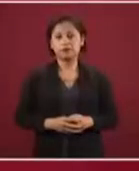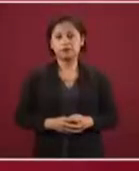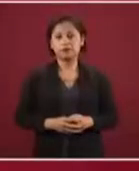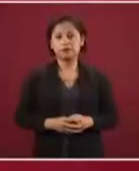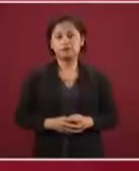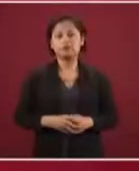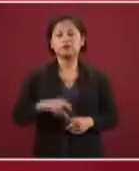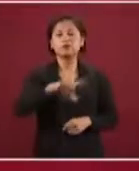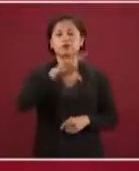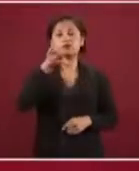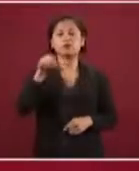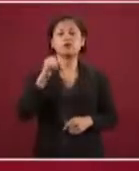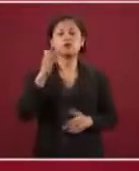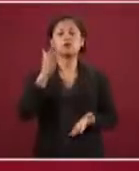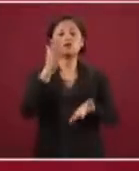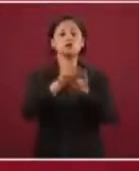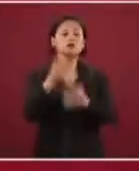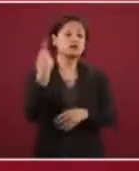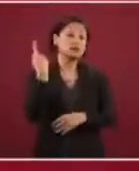Puebla,